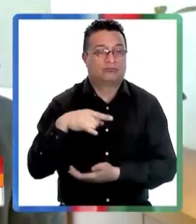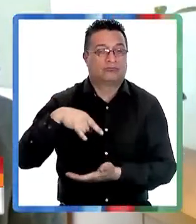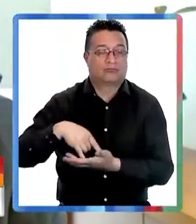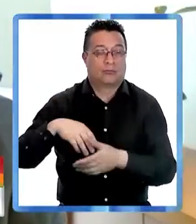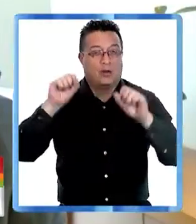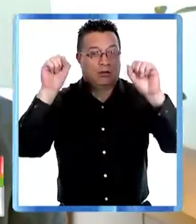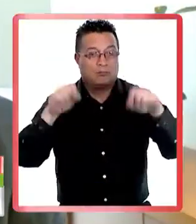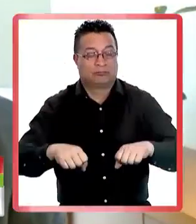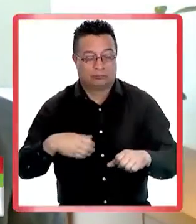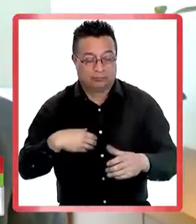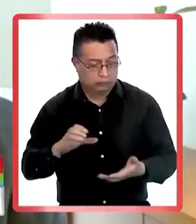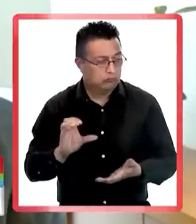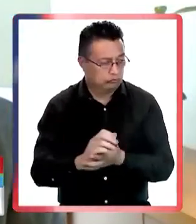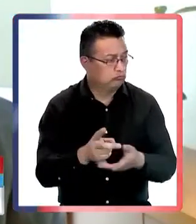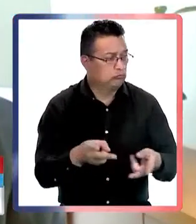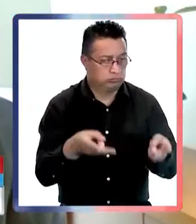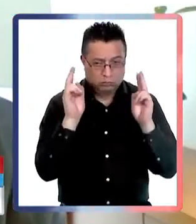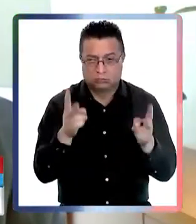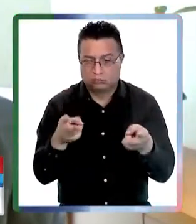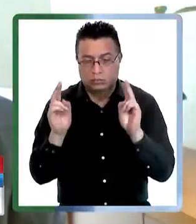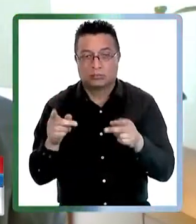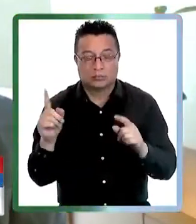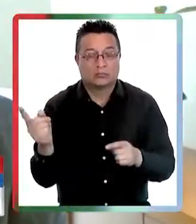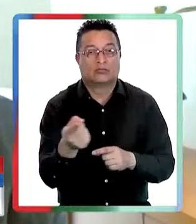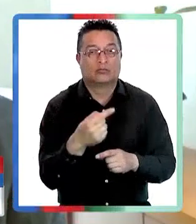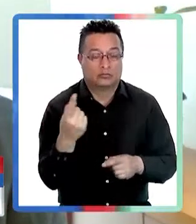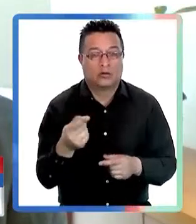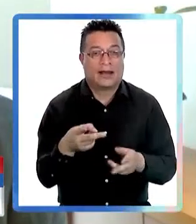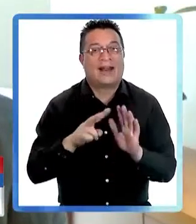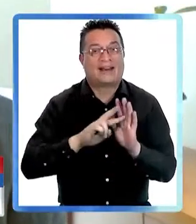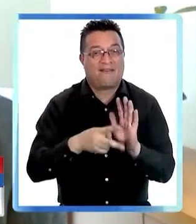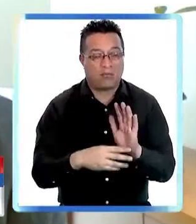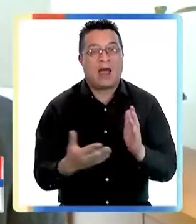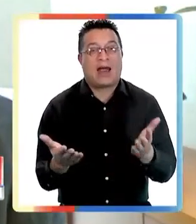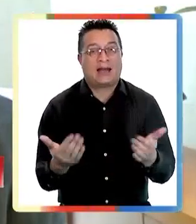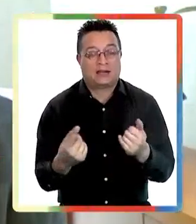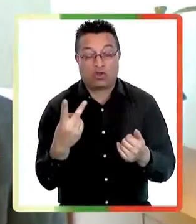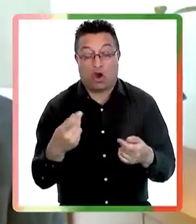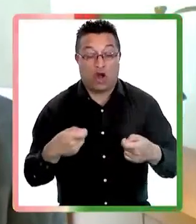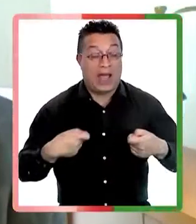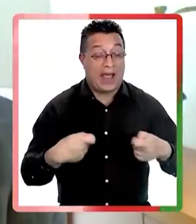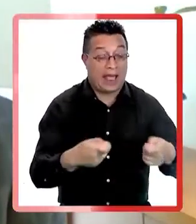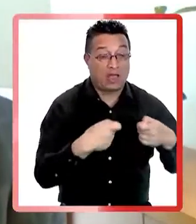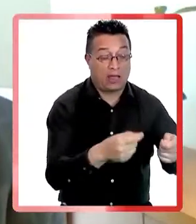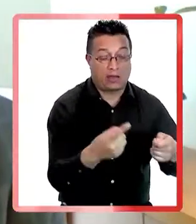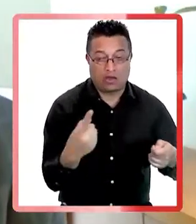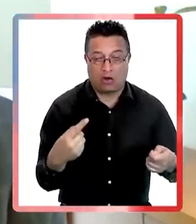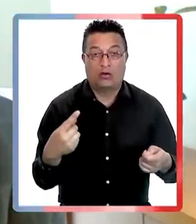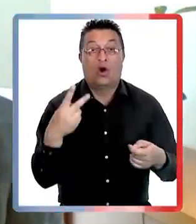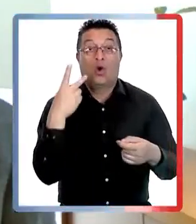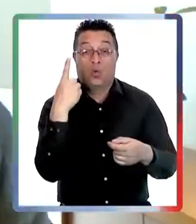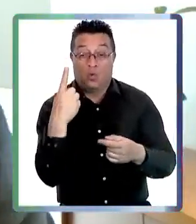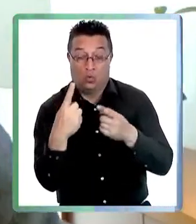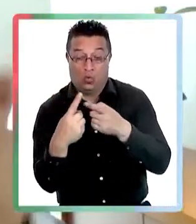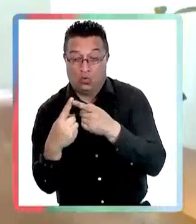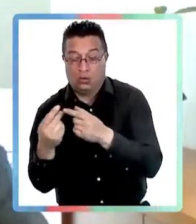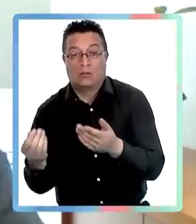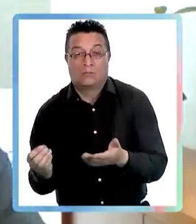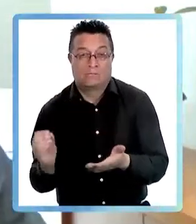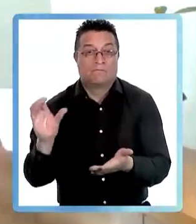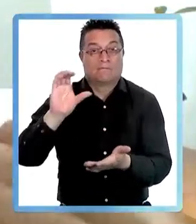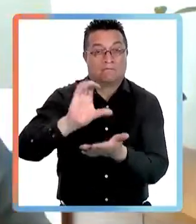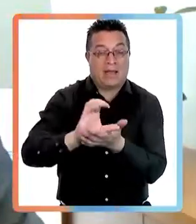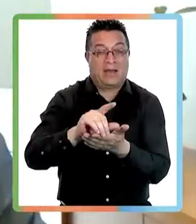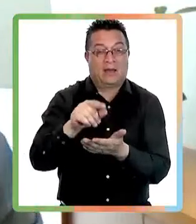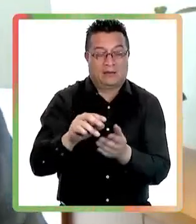para aprobar los recursos que esta reforma requiere. Aquí hay 2 fuentes de gasto en esta reforma. Primero, para